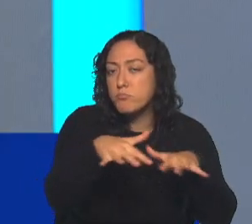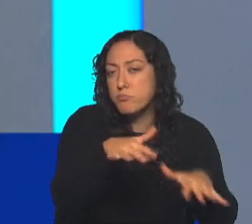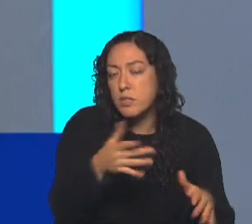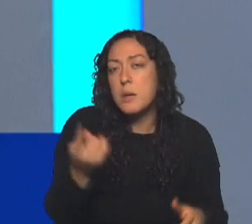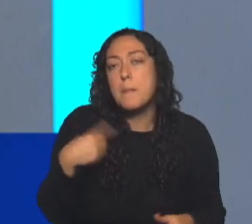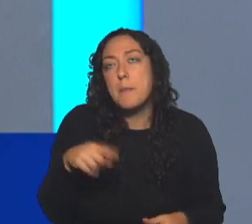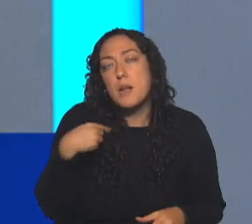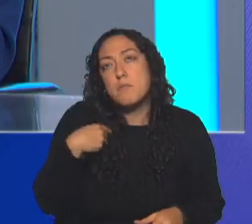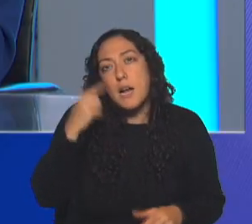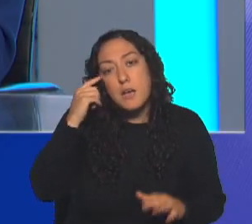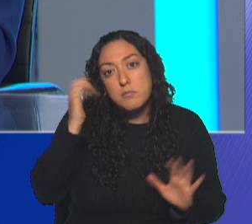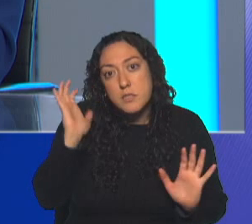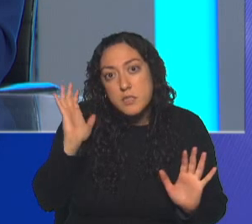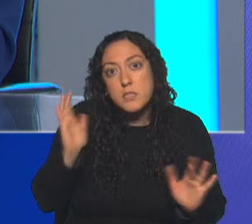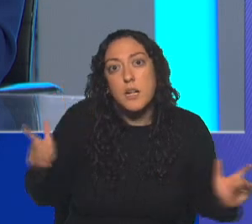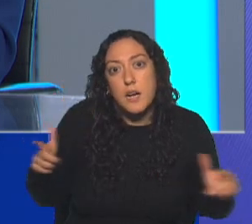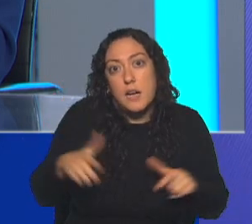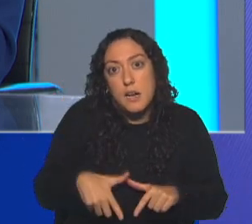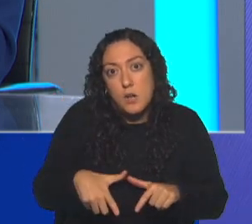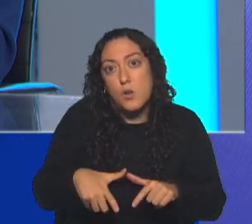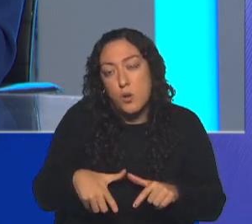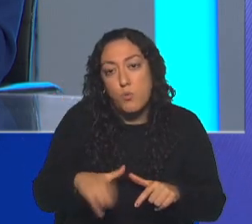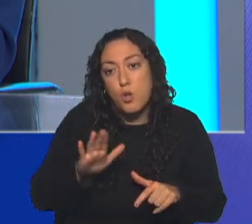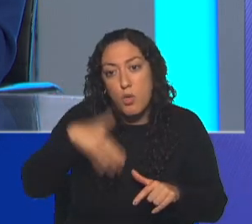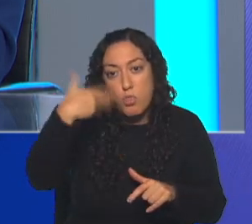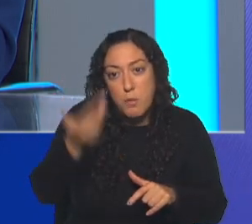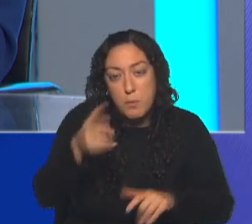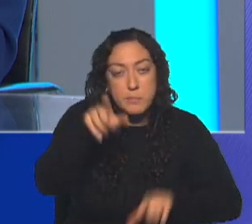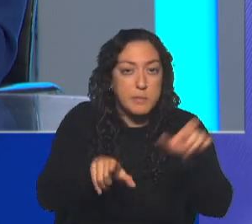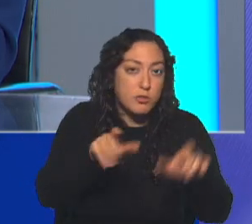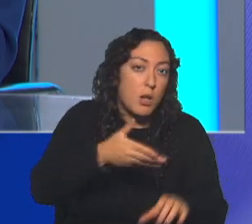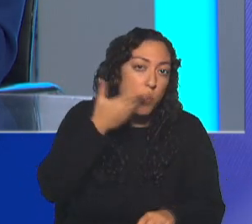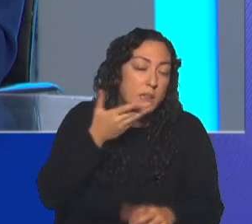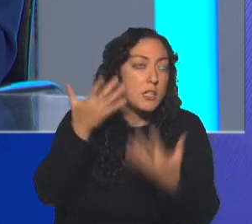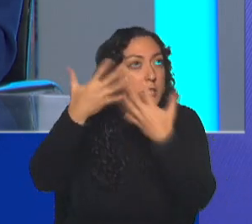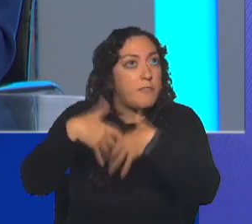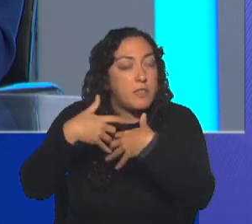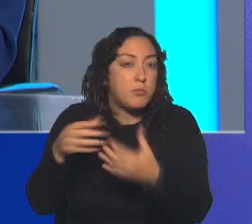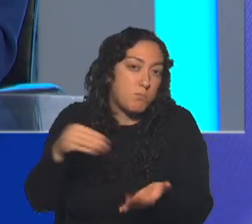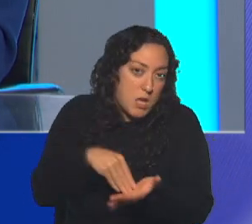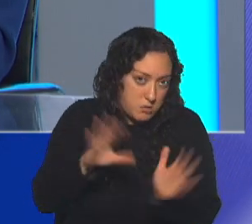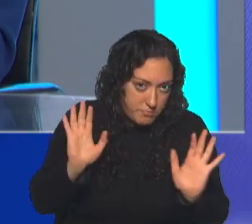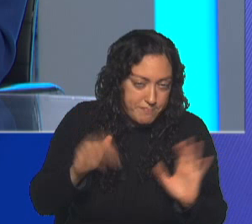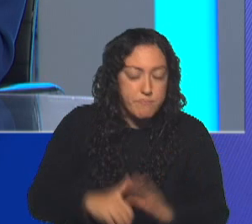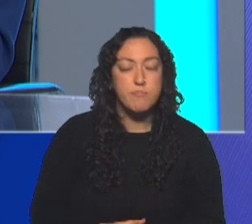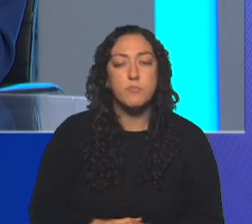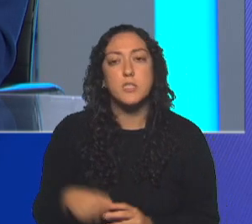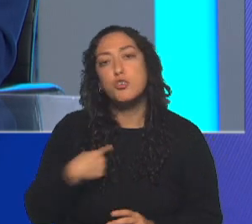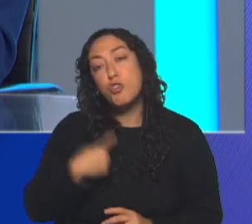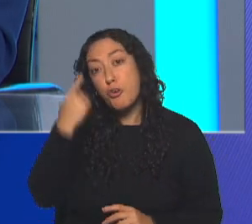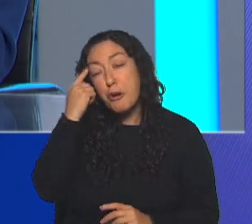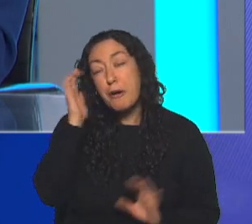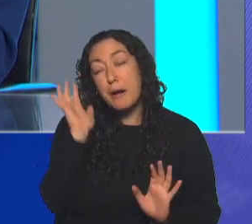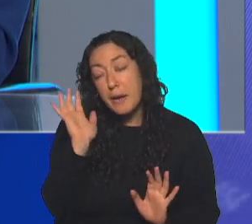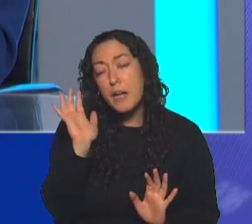se transmitía hoy, y esto, bueno, es otra reflexión, es que yo creo que los